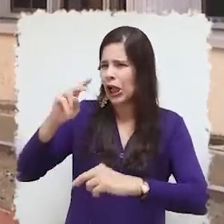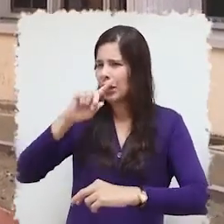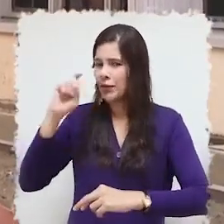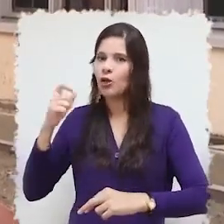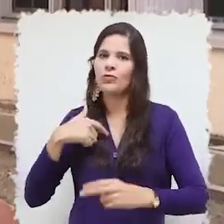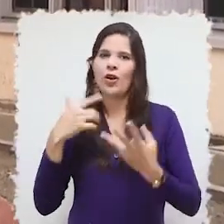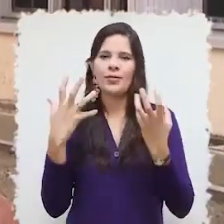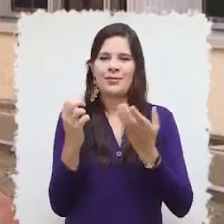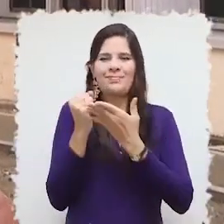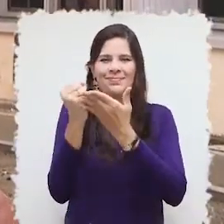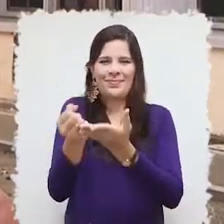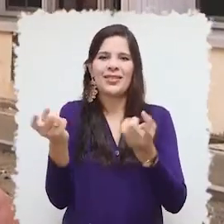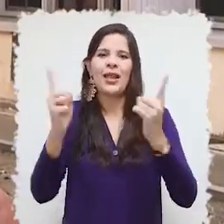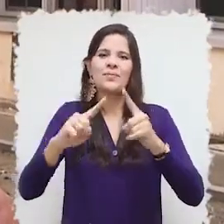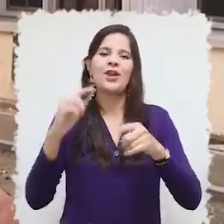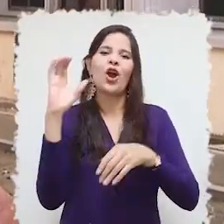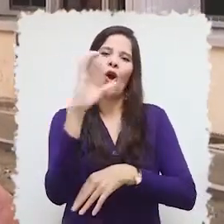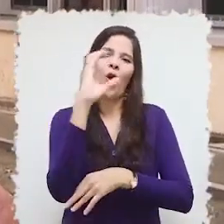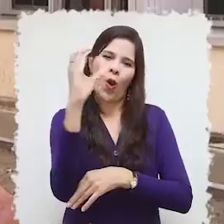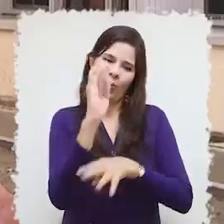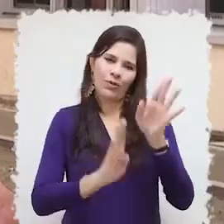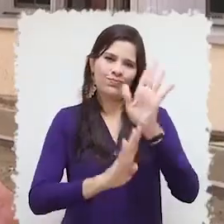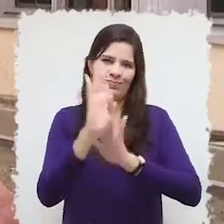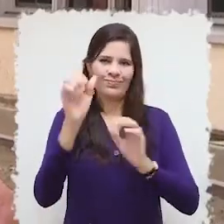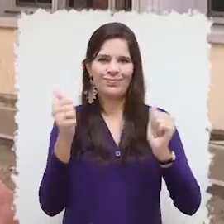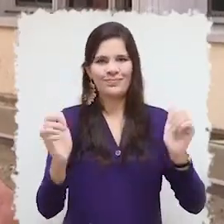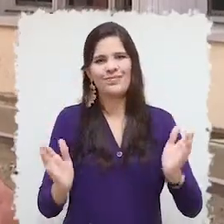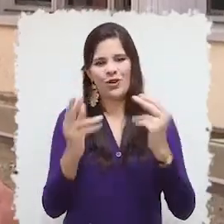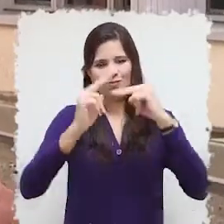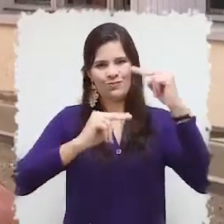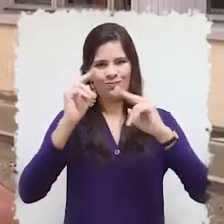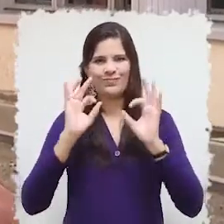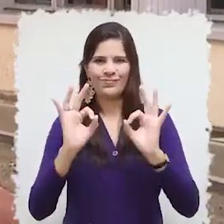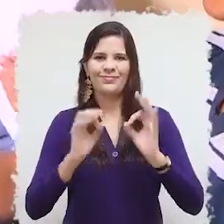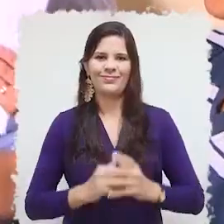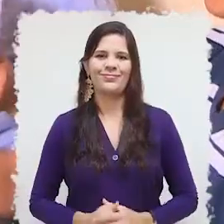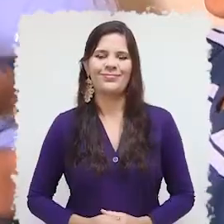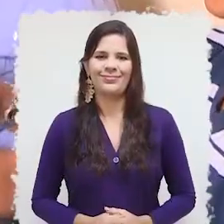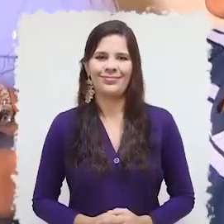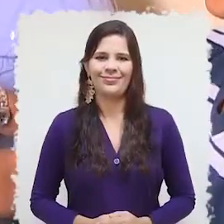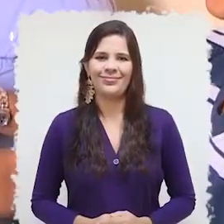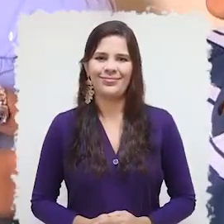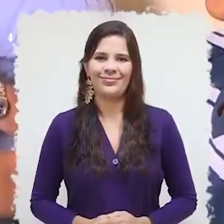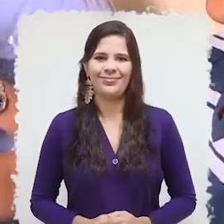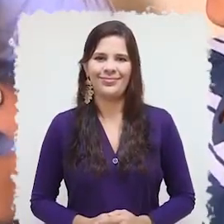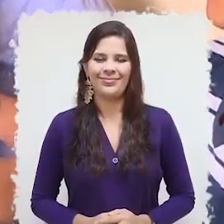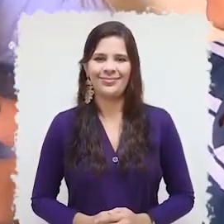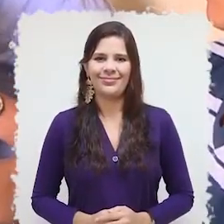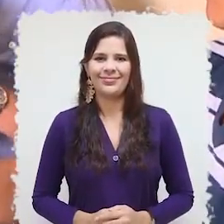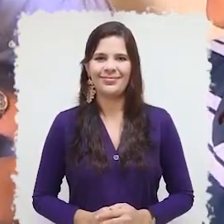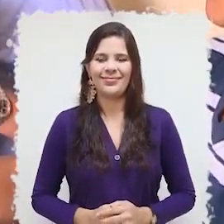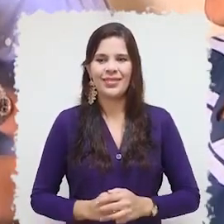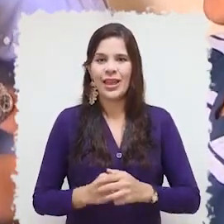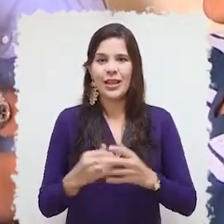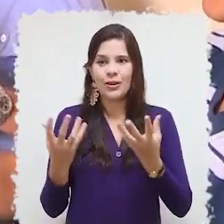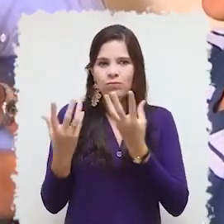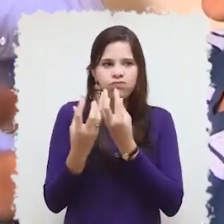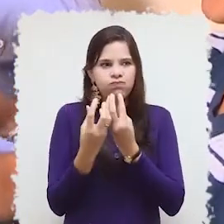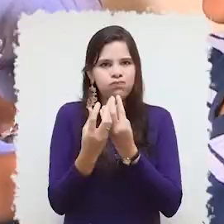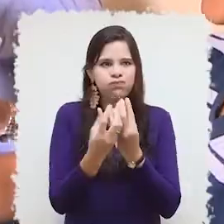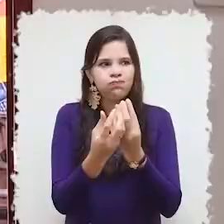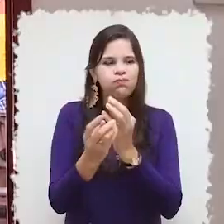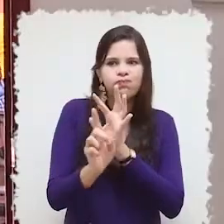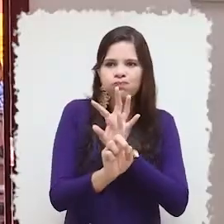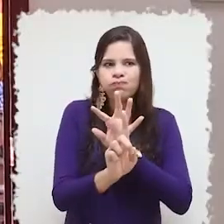y quiero ayudar a mi pueblo y ayudar a Colombia, que se encuentra en vía de desarrollo en su infraestructura. El tour fue supervisado por el personal de la Dirección